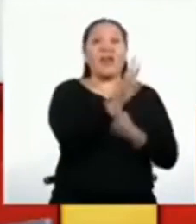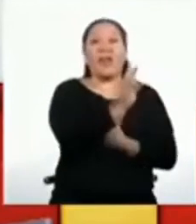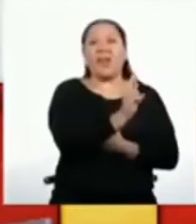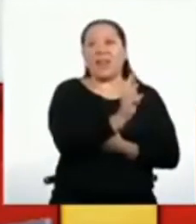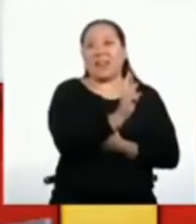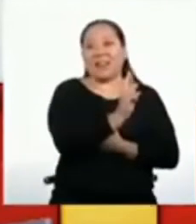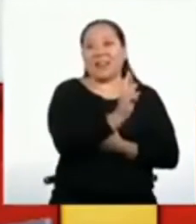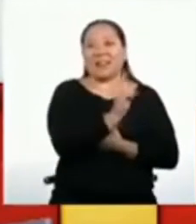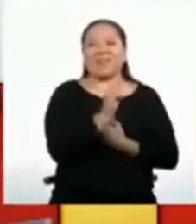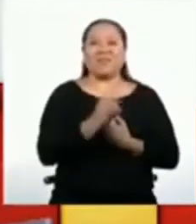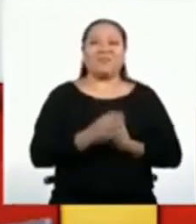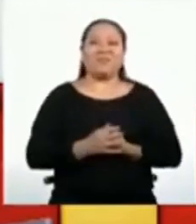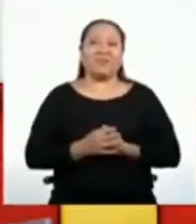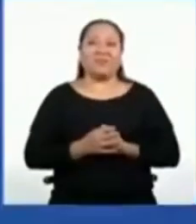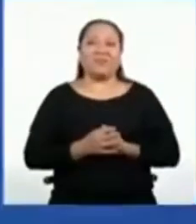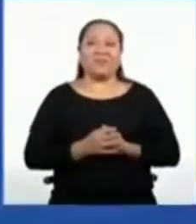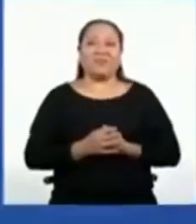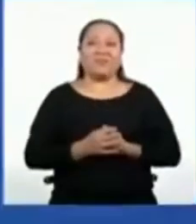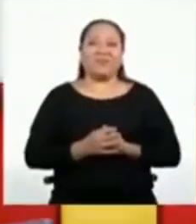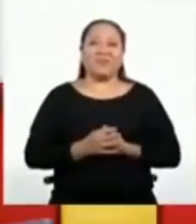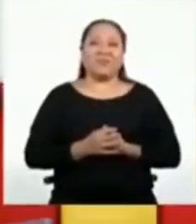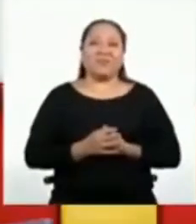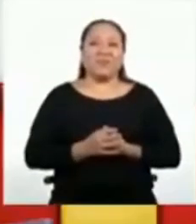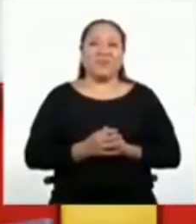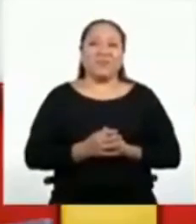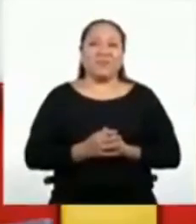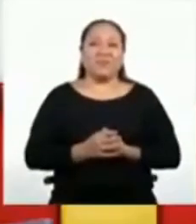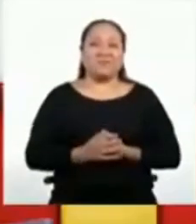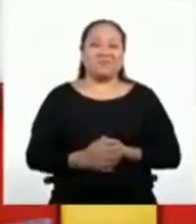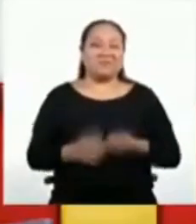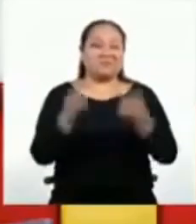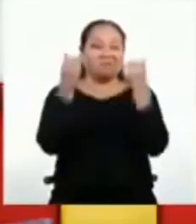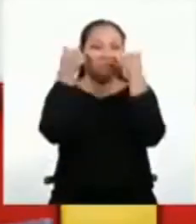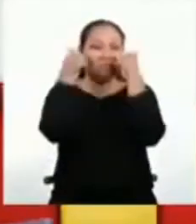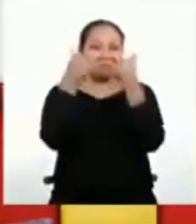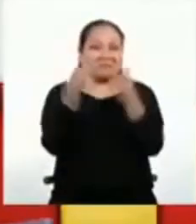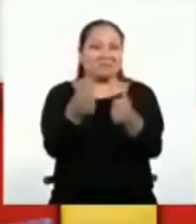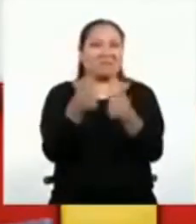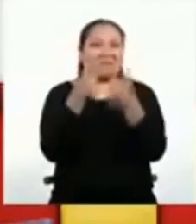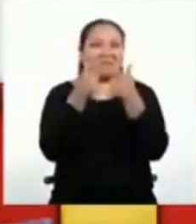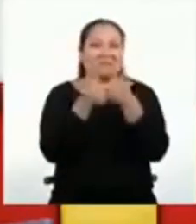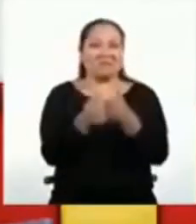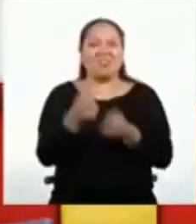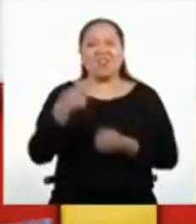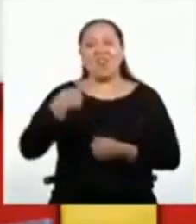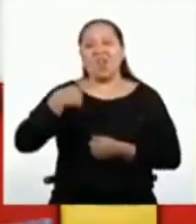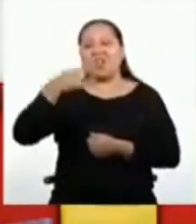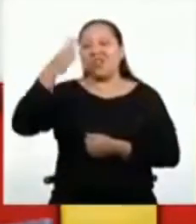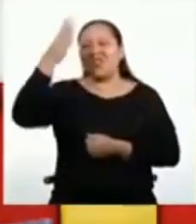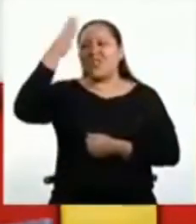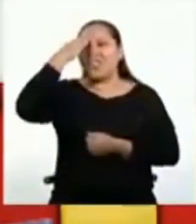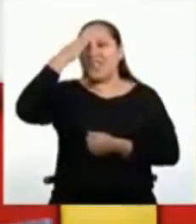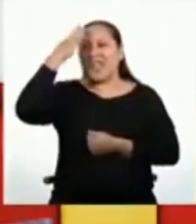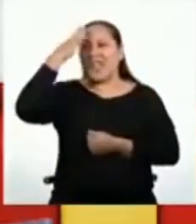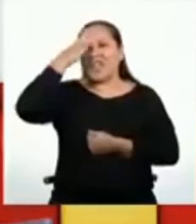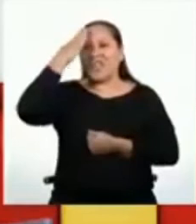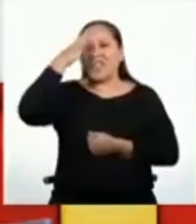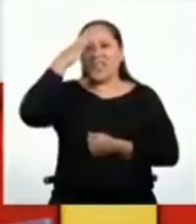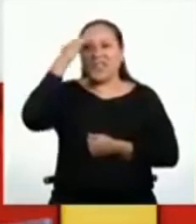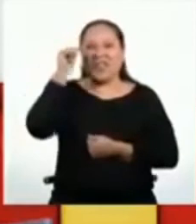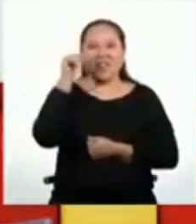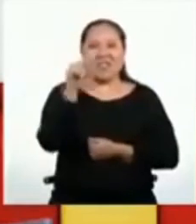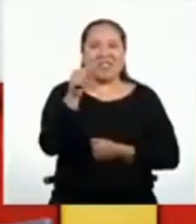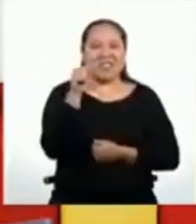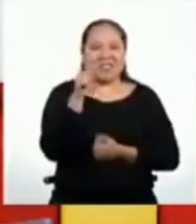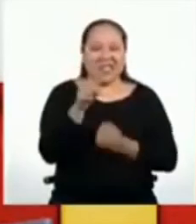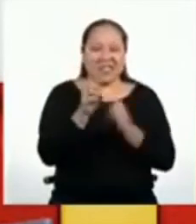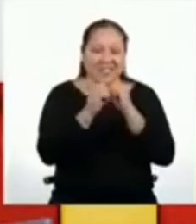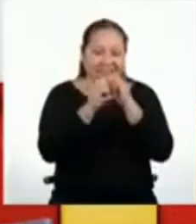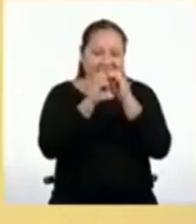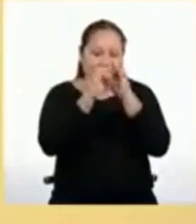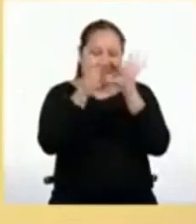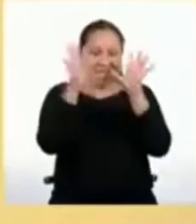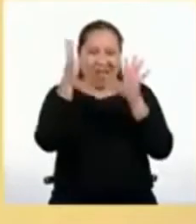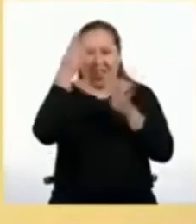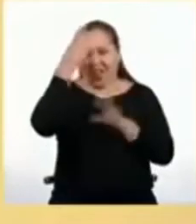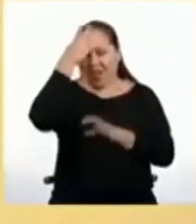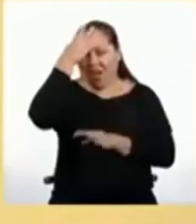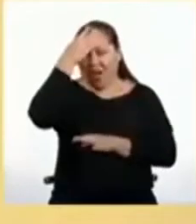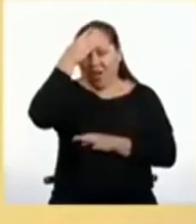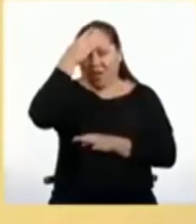por R. ¡Muy bien! Yo sabía que la tenían perfectamente